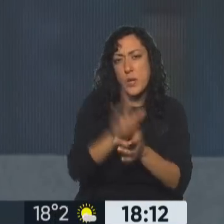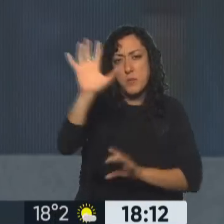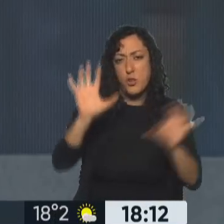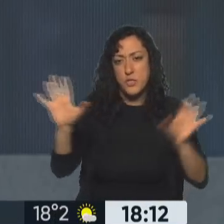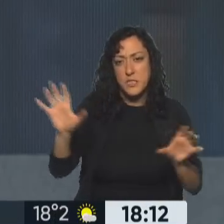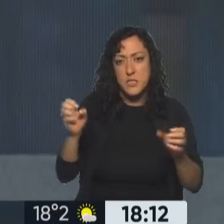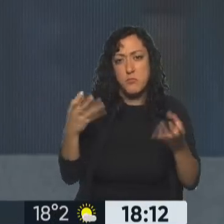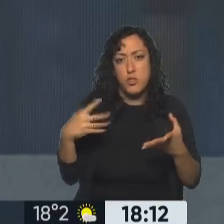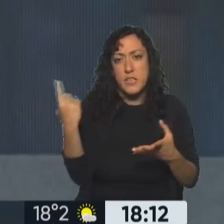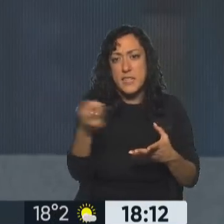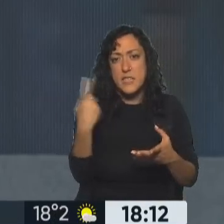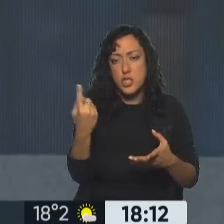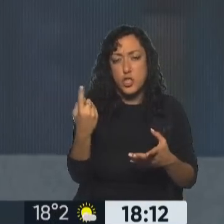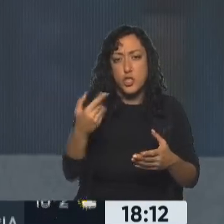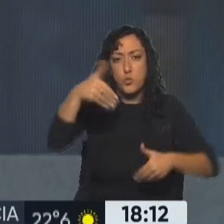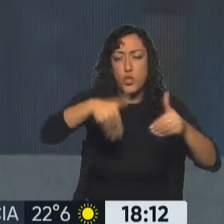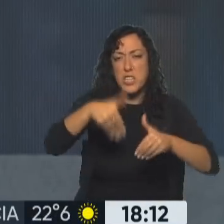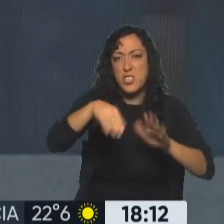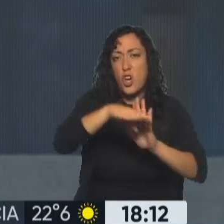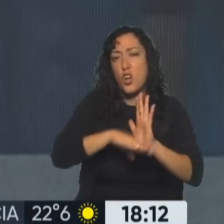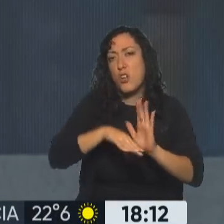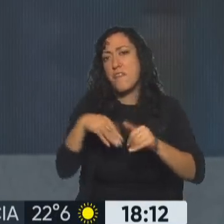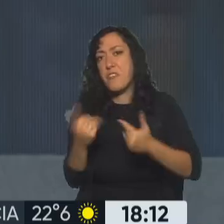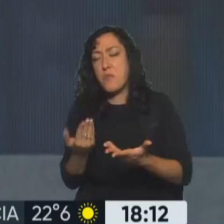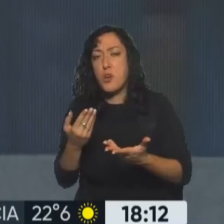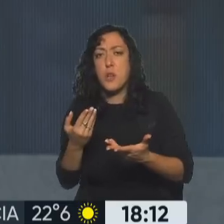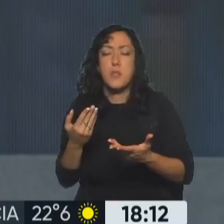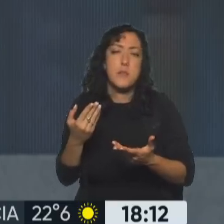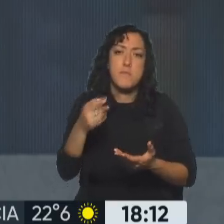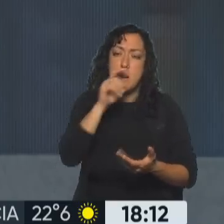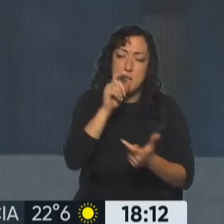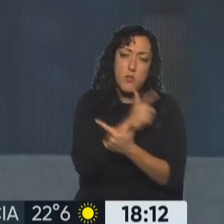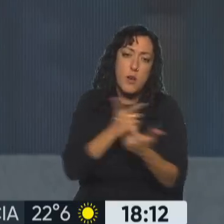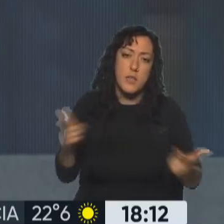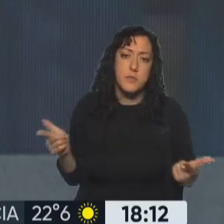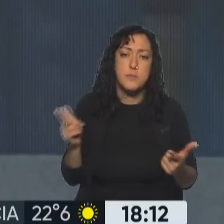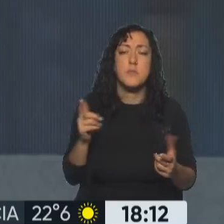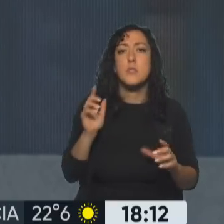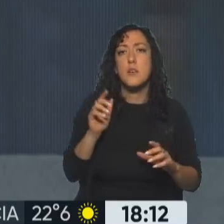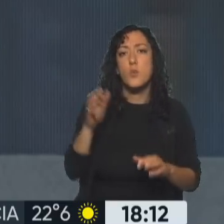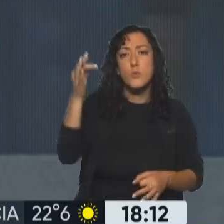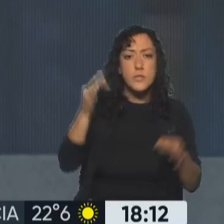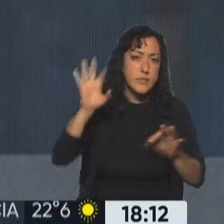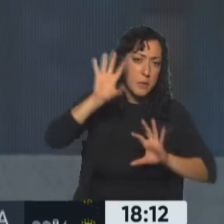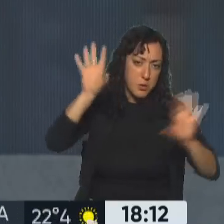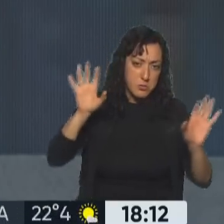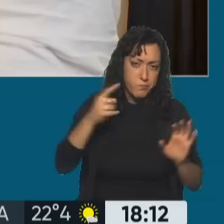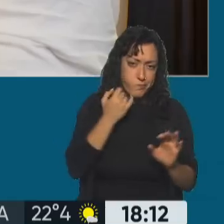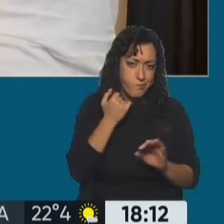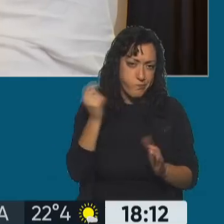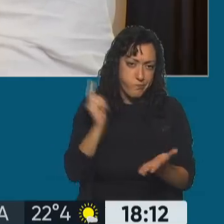provincias porque no tenían un gran peso en el padrón electoral, ¿no? Pero las justicias provinciales ya se habían expedido al respecto. Claro. Las